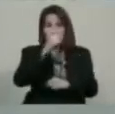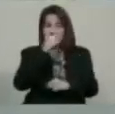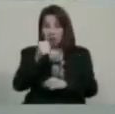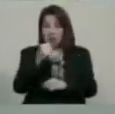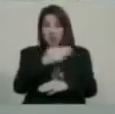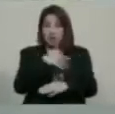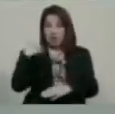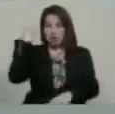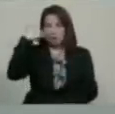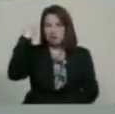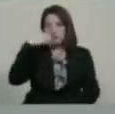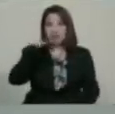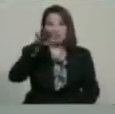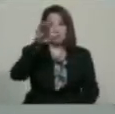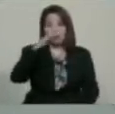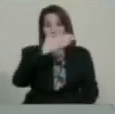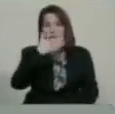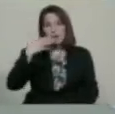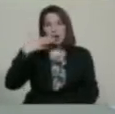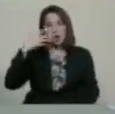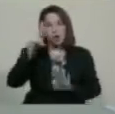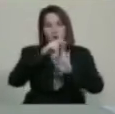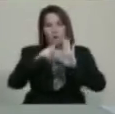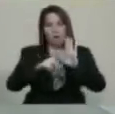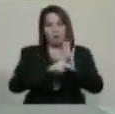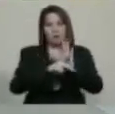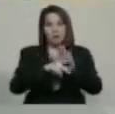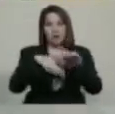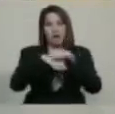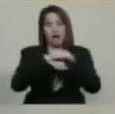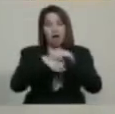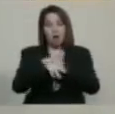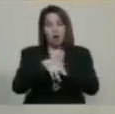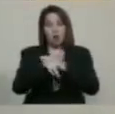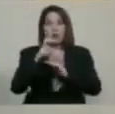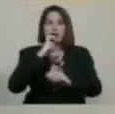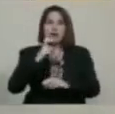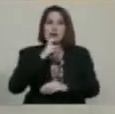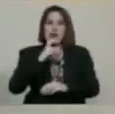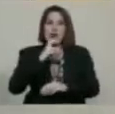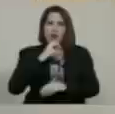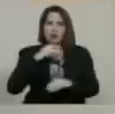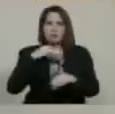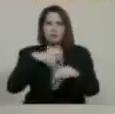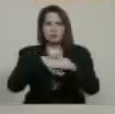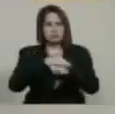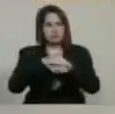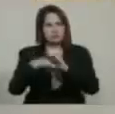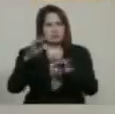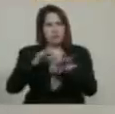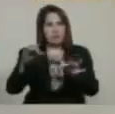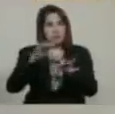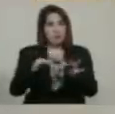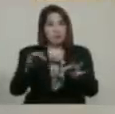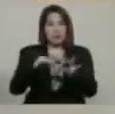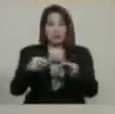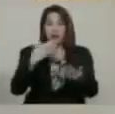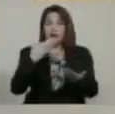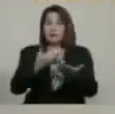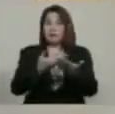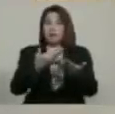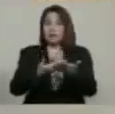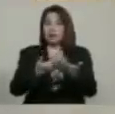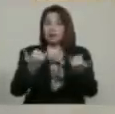futuro? Piensen en el plan de ahorro en oro y el plan de ahorro en petro. Le he pedido al